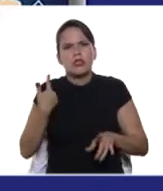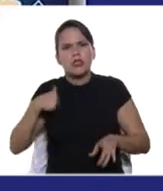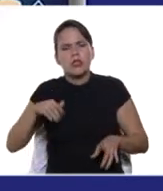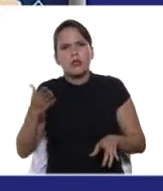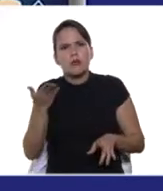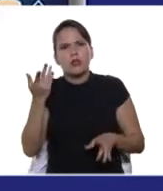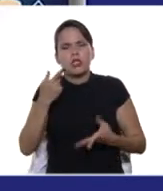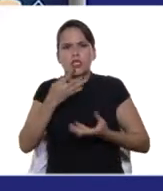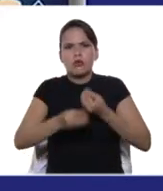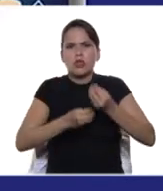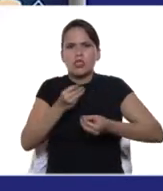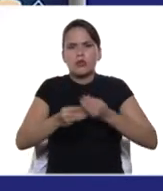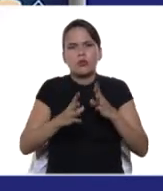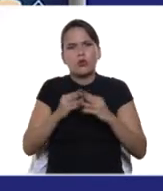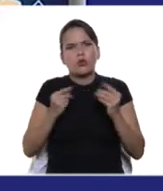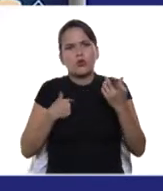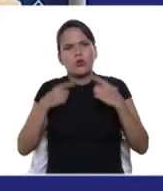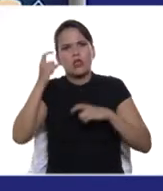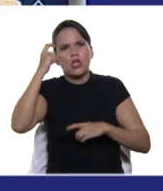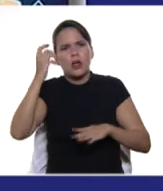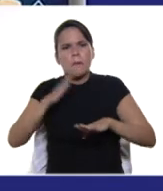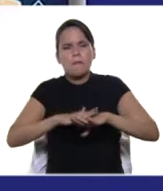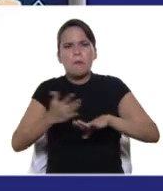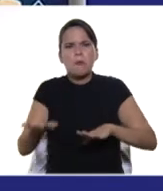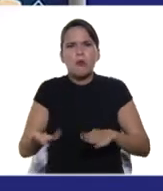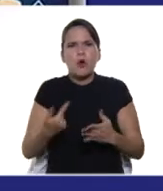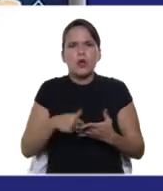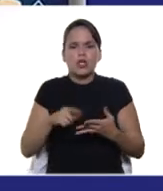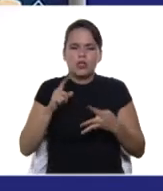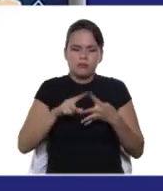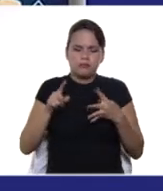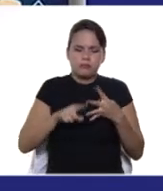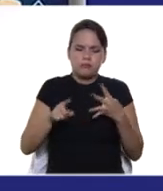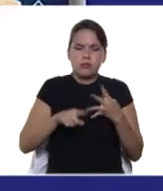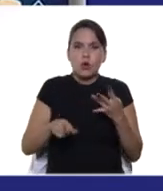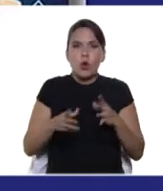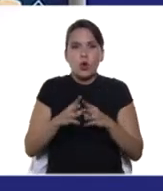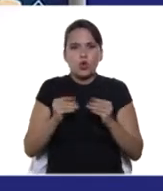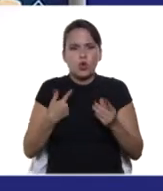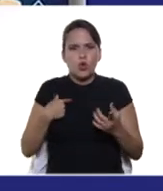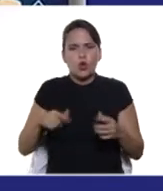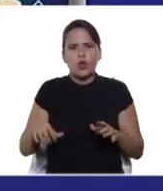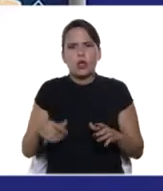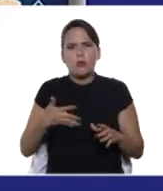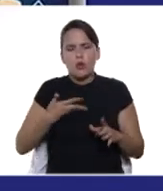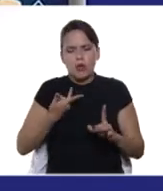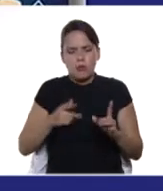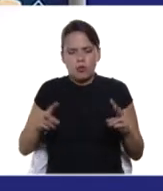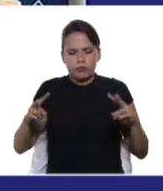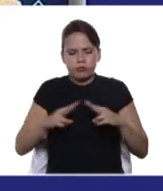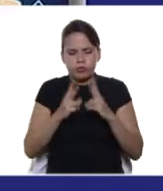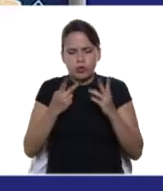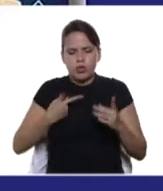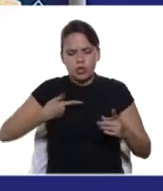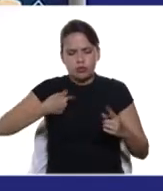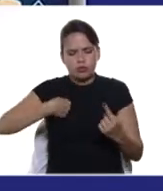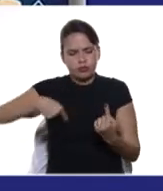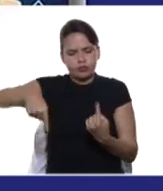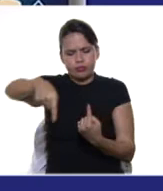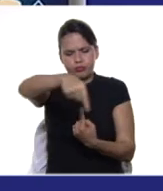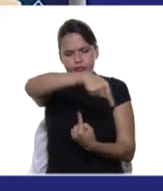vida cotidiana porque los objetos o todo lo que nosotros podemos encontrar en nuestro medio